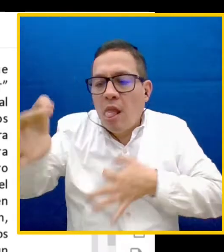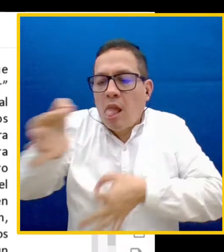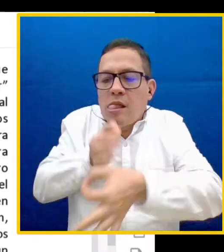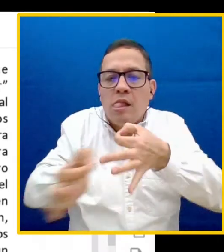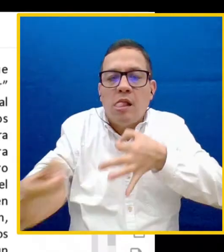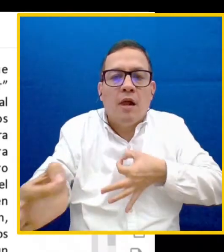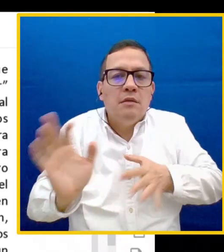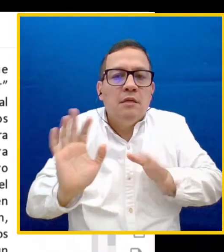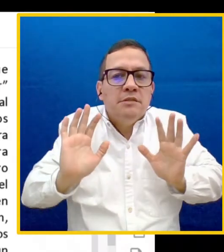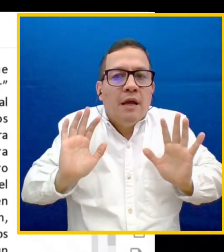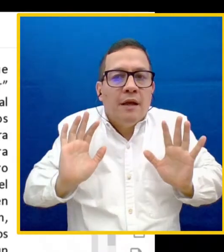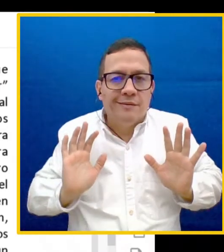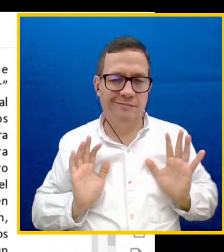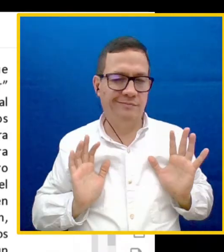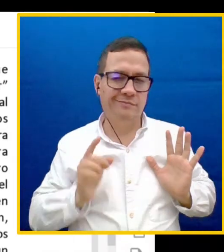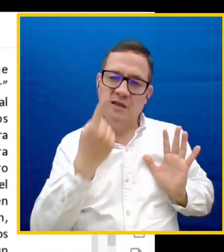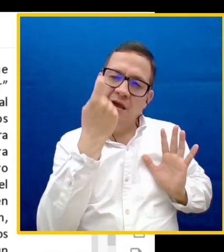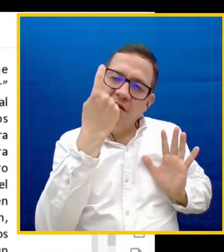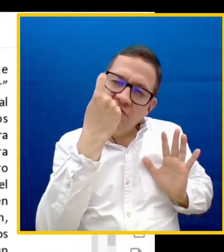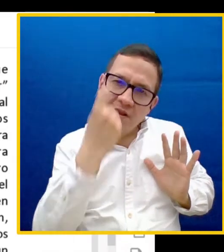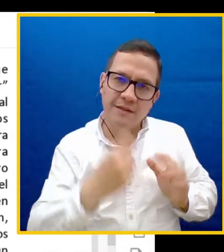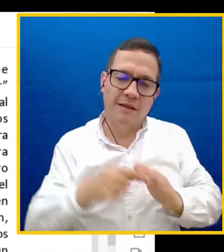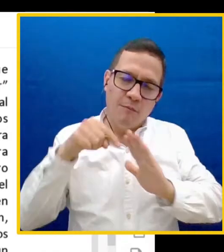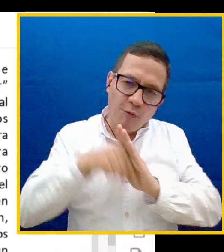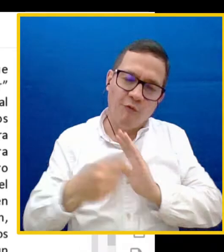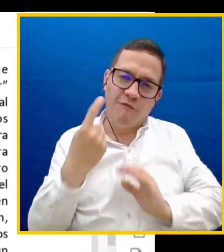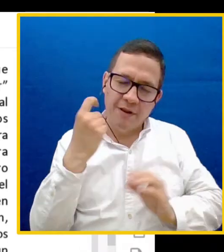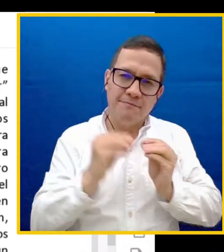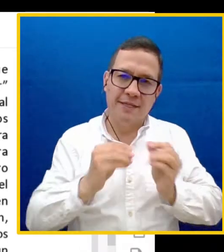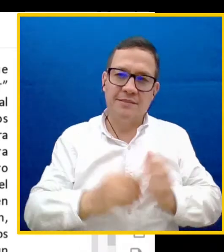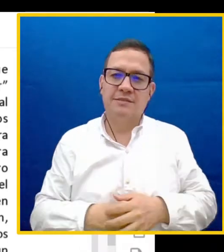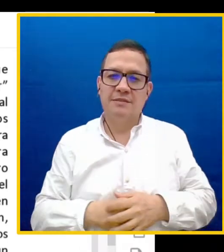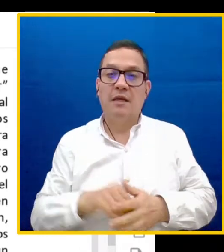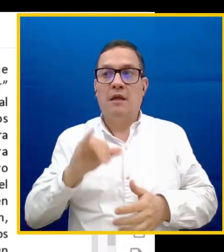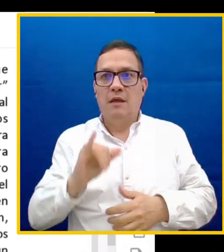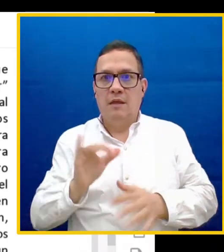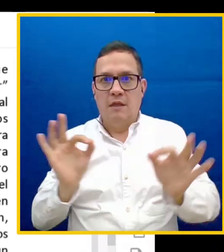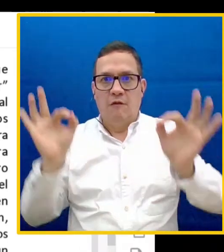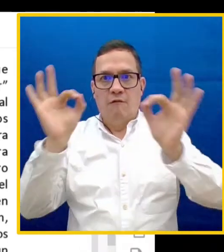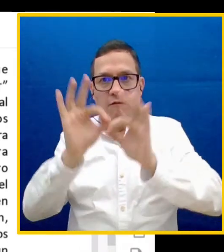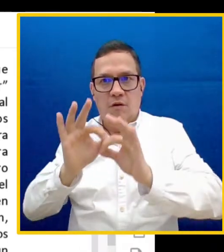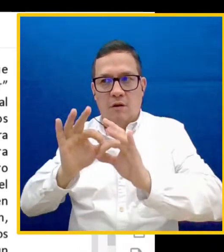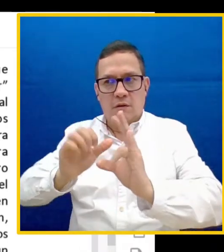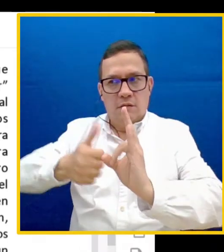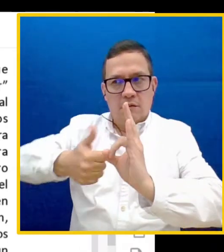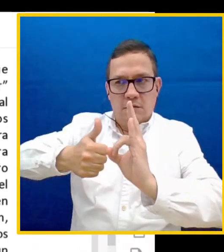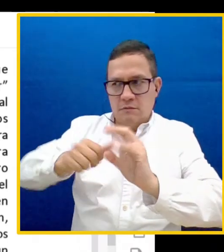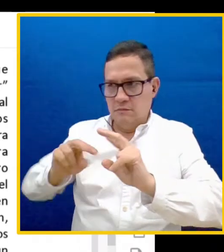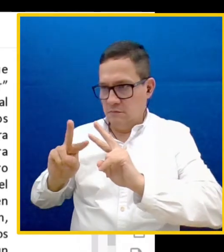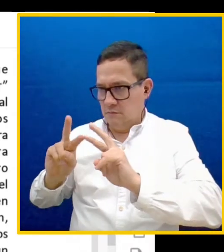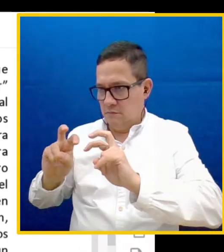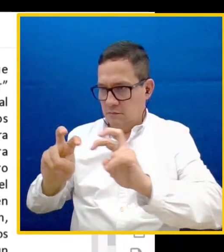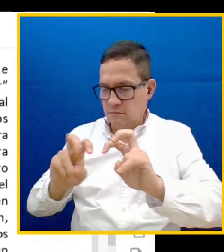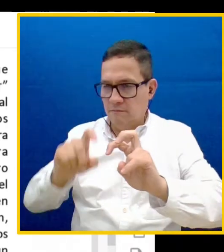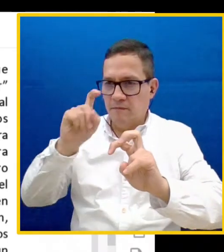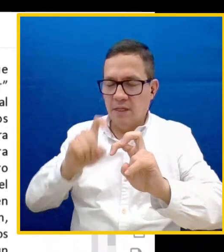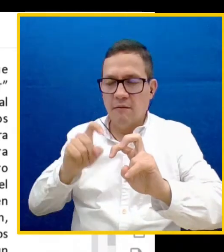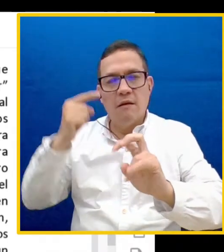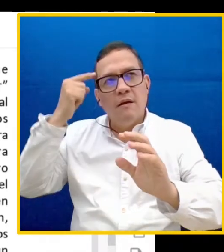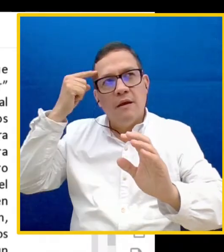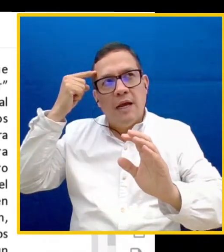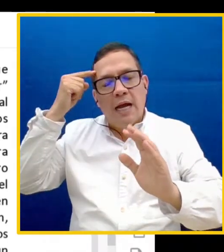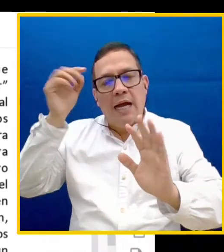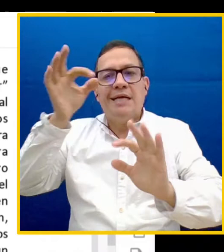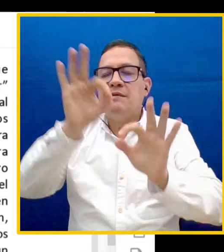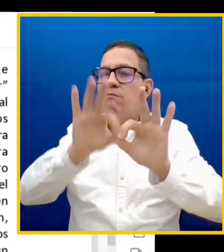la comunidad investigada. Aún en este tipo de enfoque de investigación debemos tener en claro